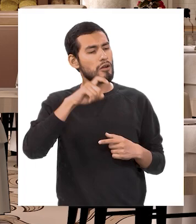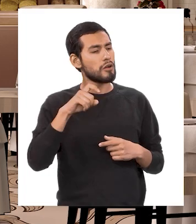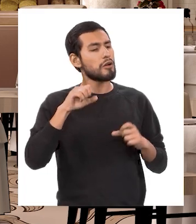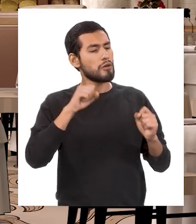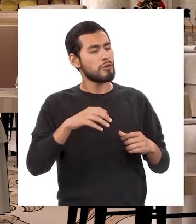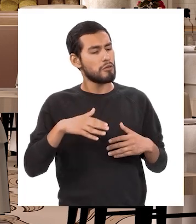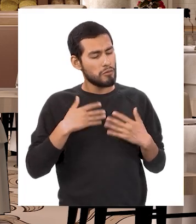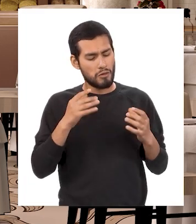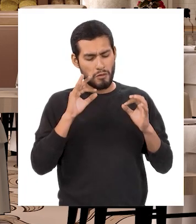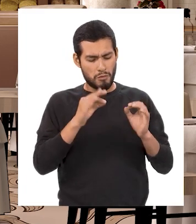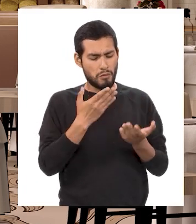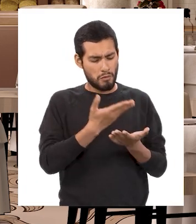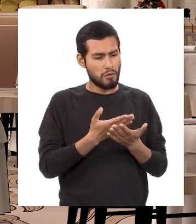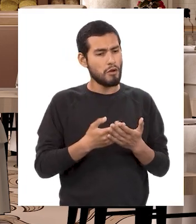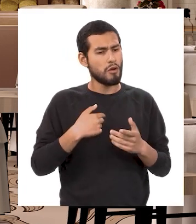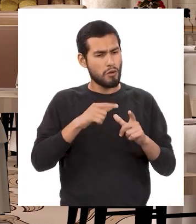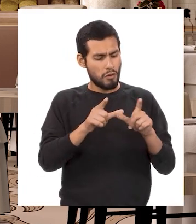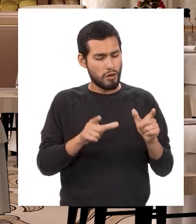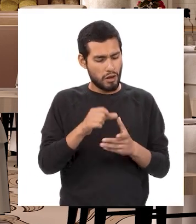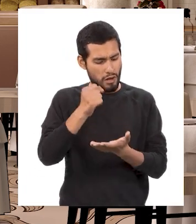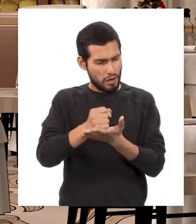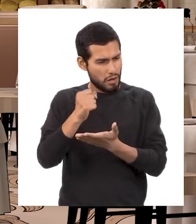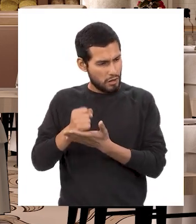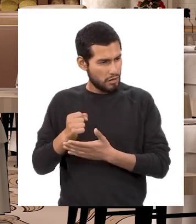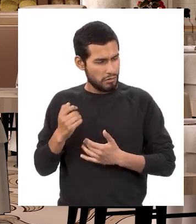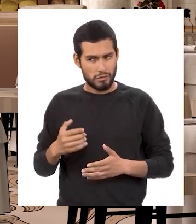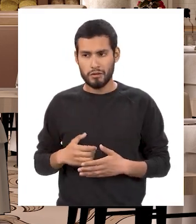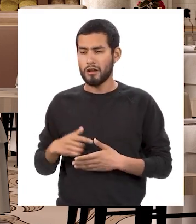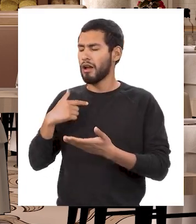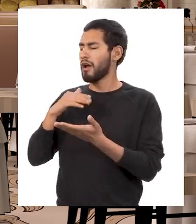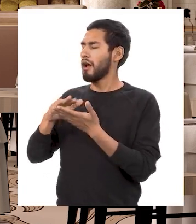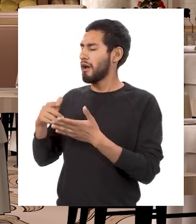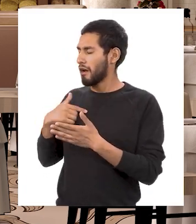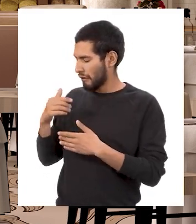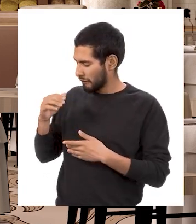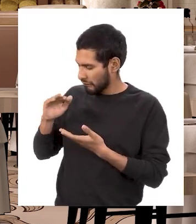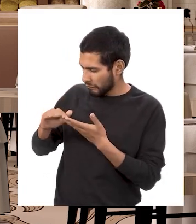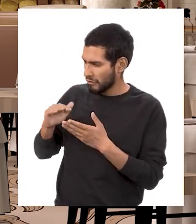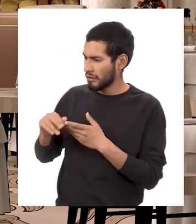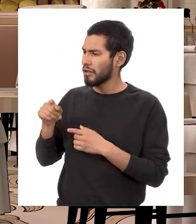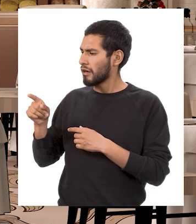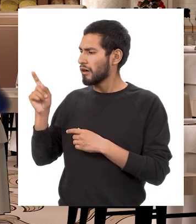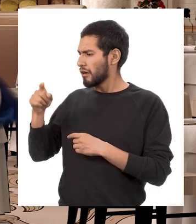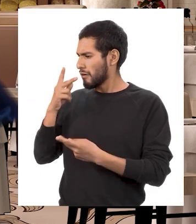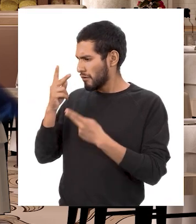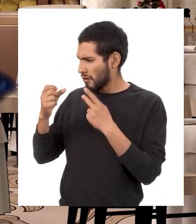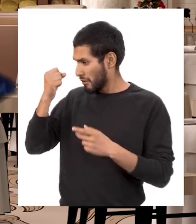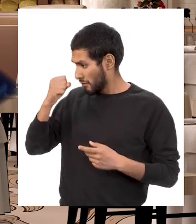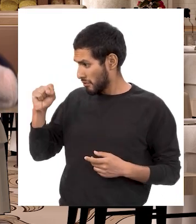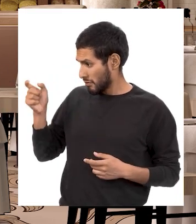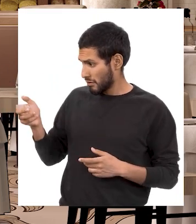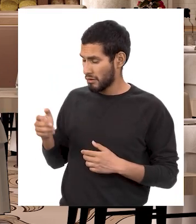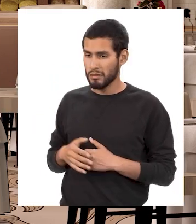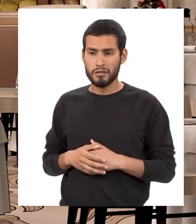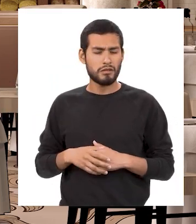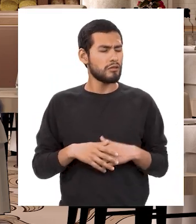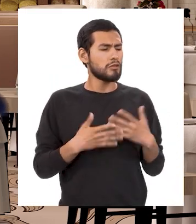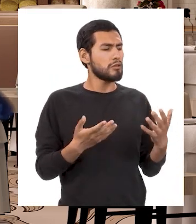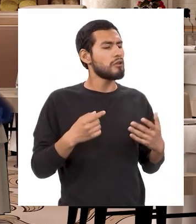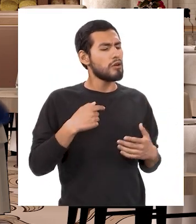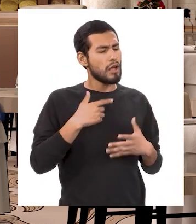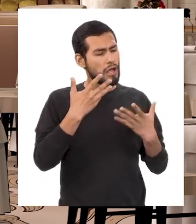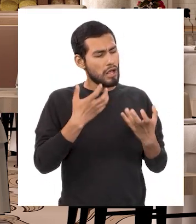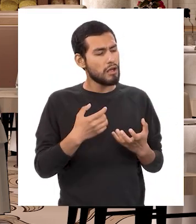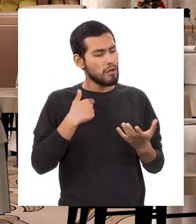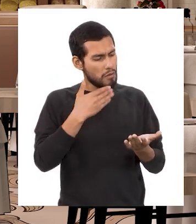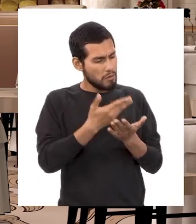es necesario para poder dar fe de los lugares que visito. Oh, disculpe mi indiscreción. ¿Tiene que demostrar que está viajando?